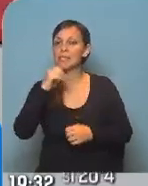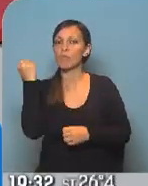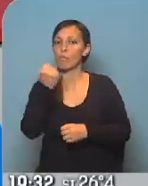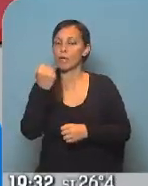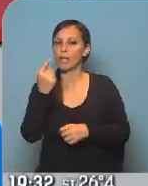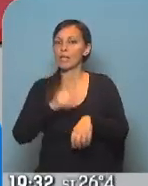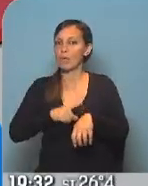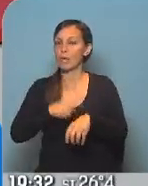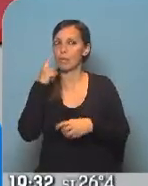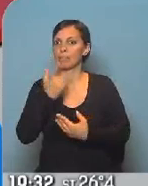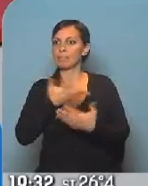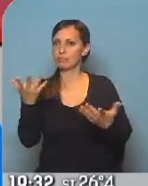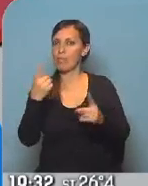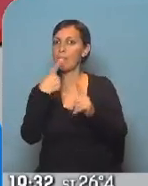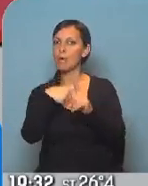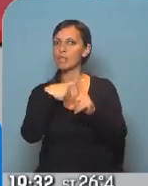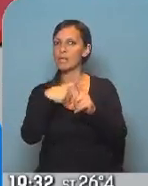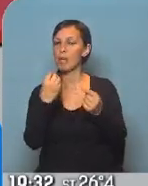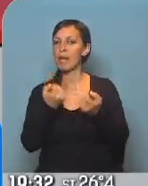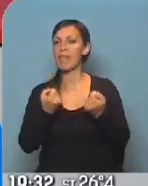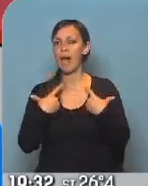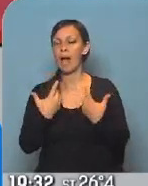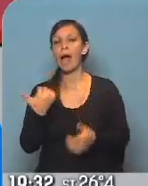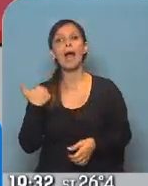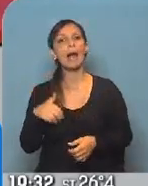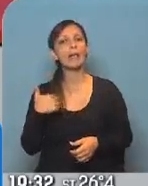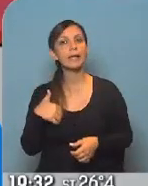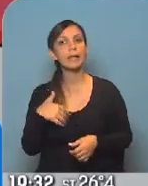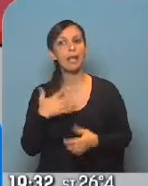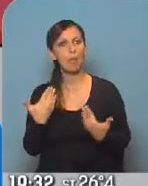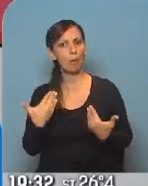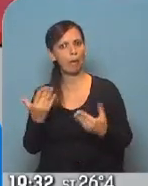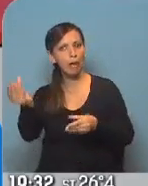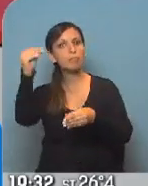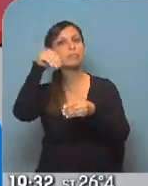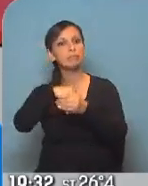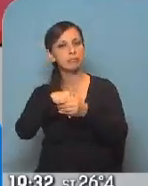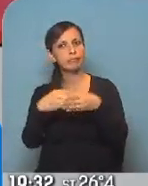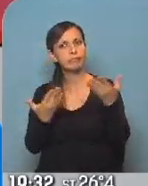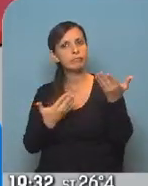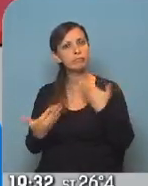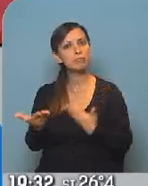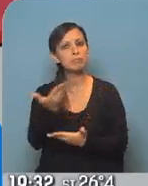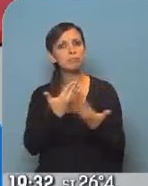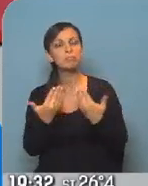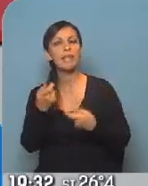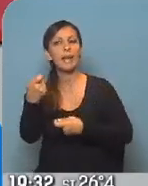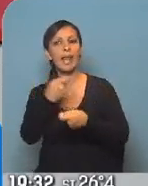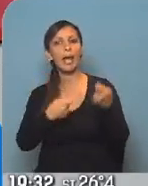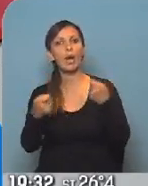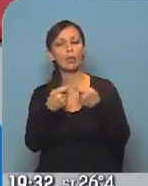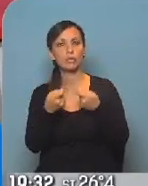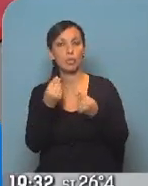de sí colocar a la Argentina como dentro de un mundo al que durante